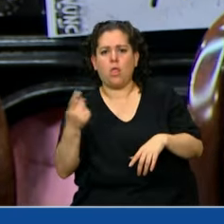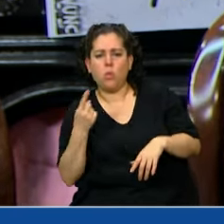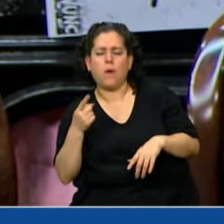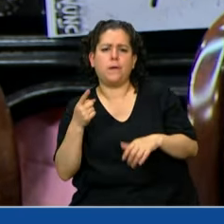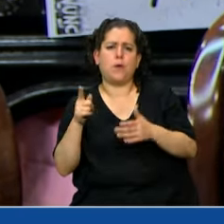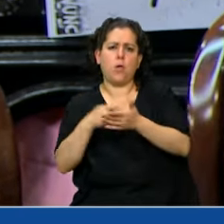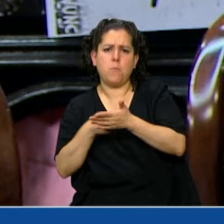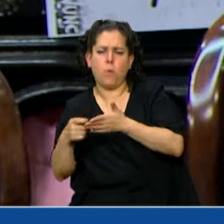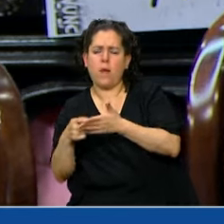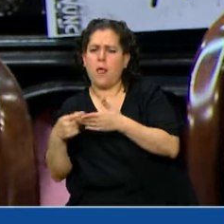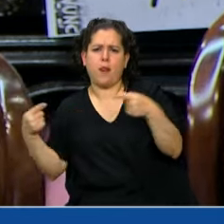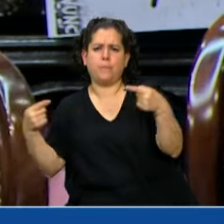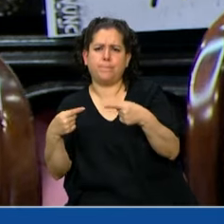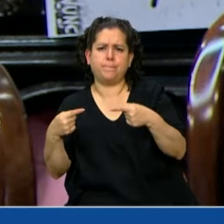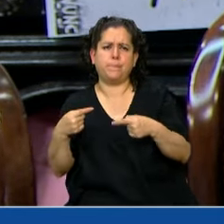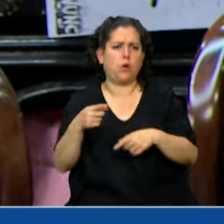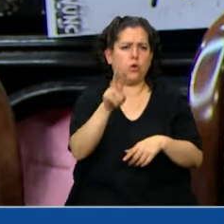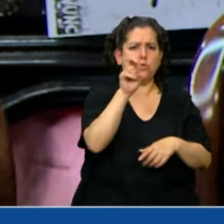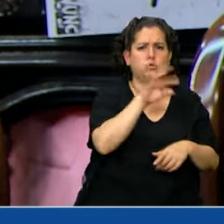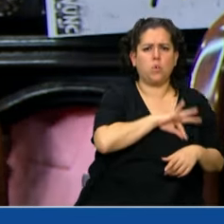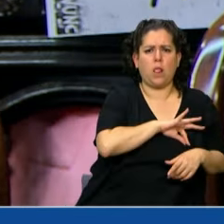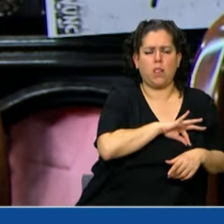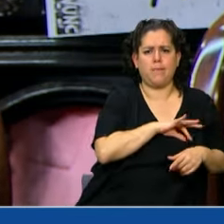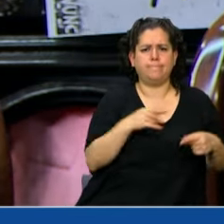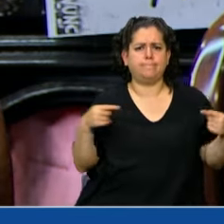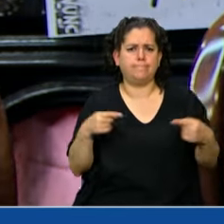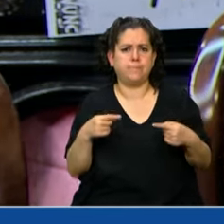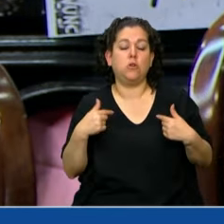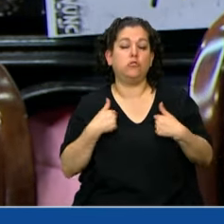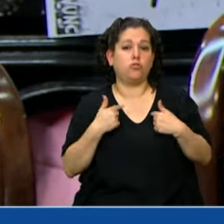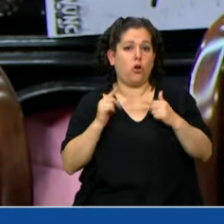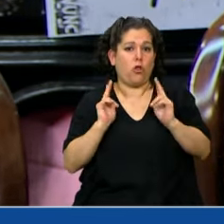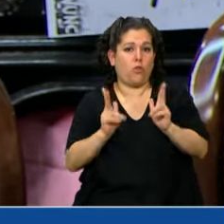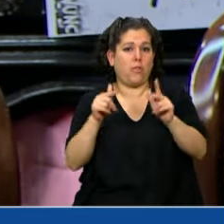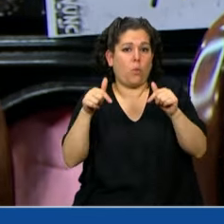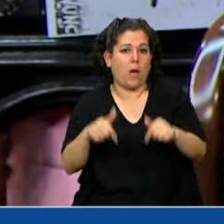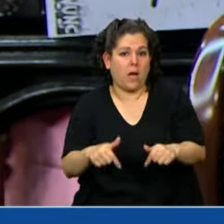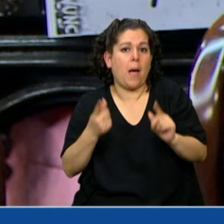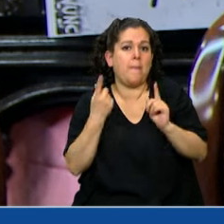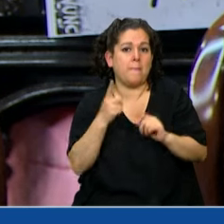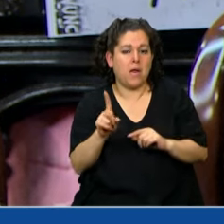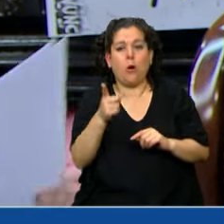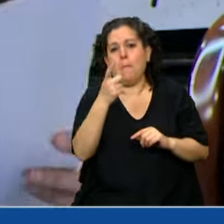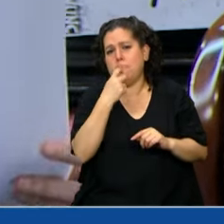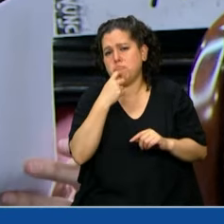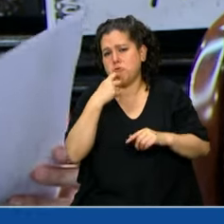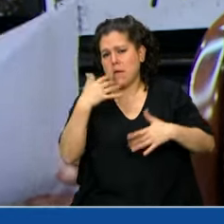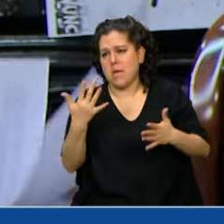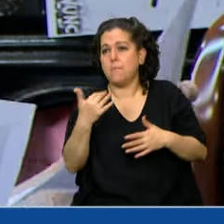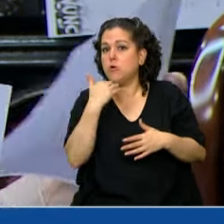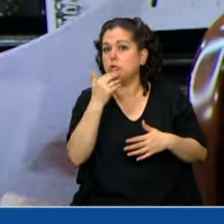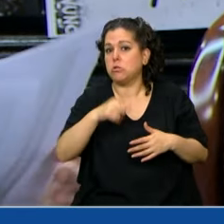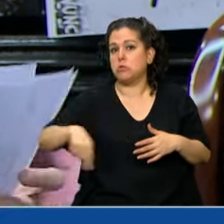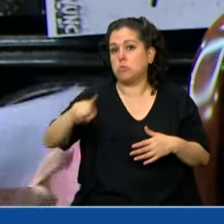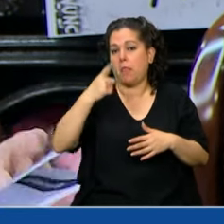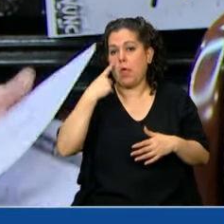no coincide con lo que log Lan ganar y esto lo digo yo acá pero lo dice además por ejemplo no sé si todos